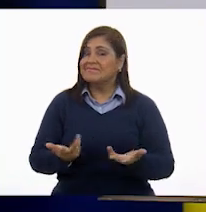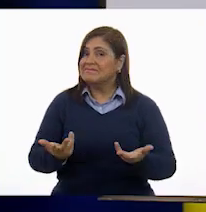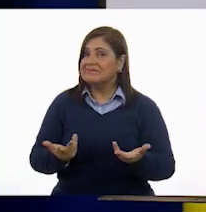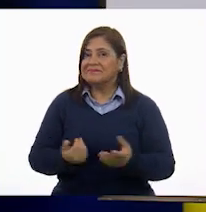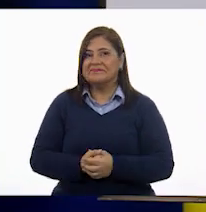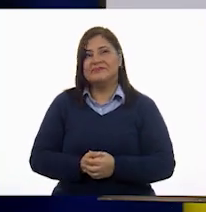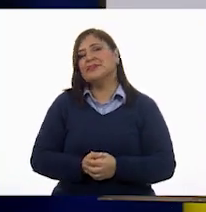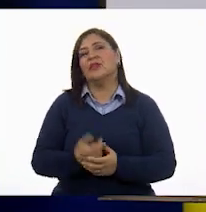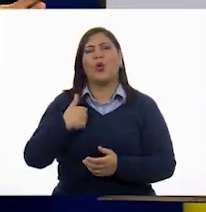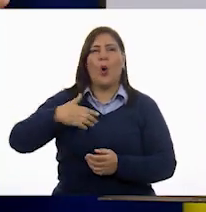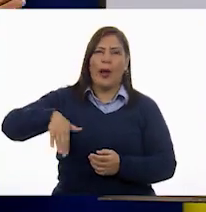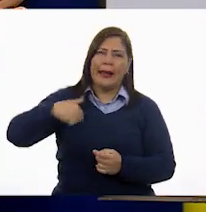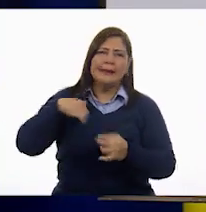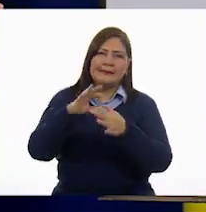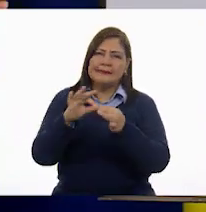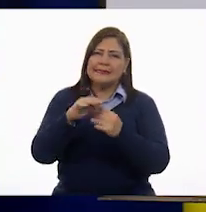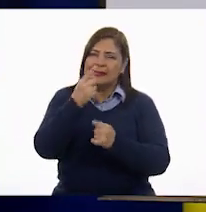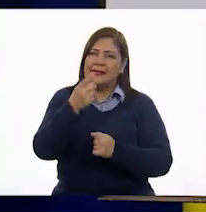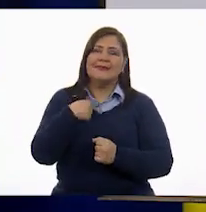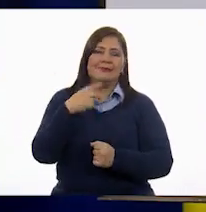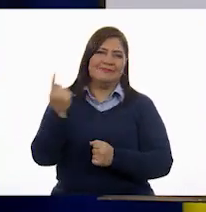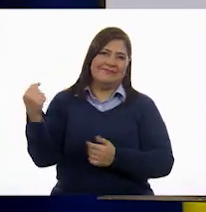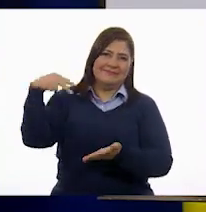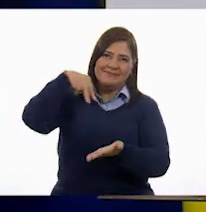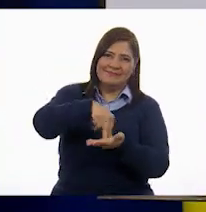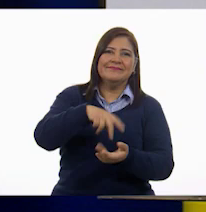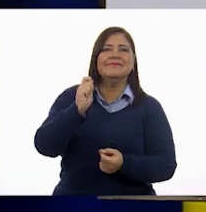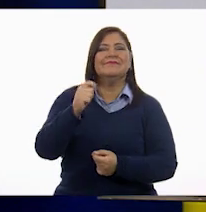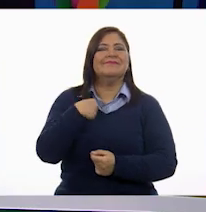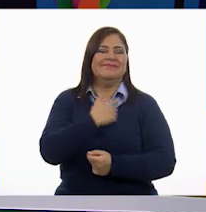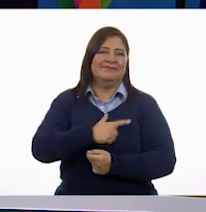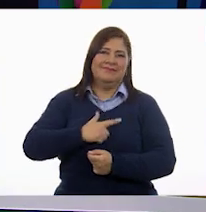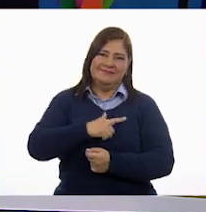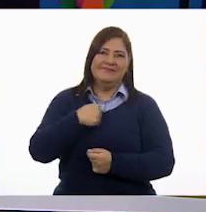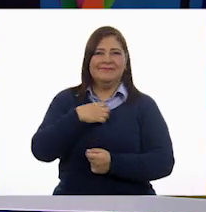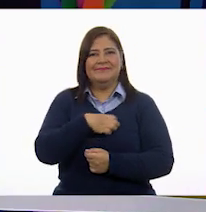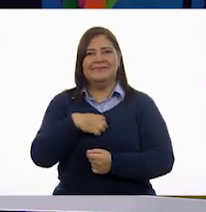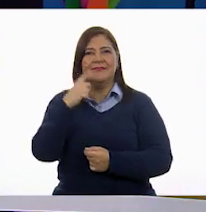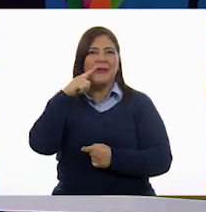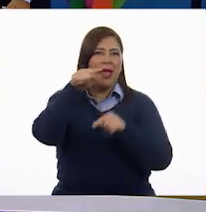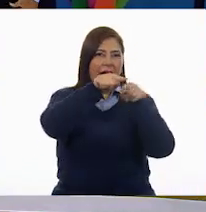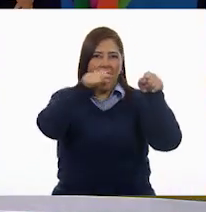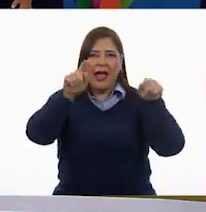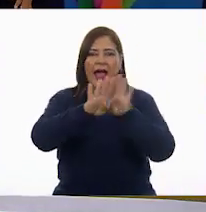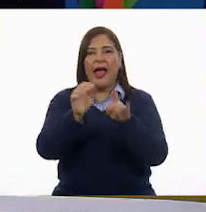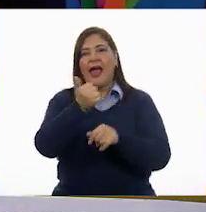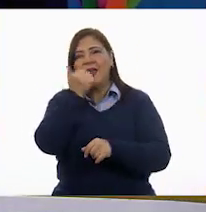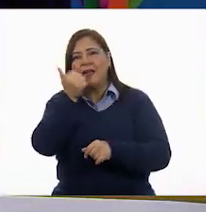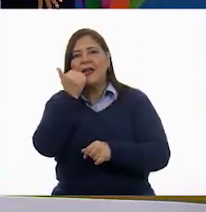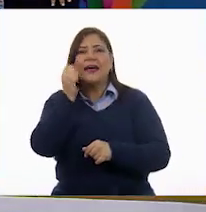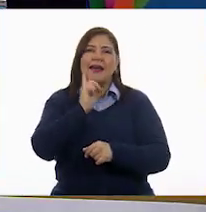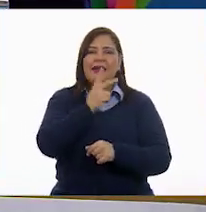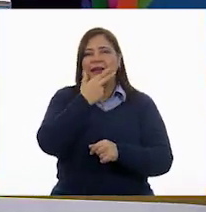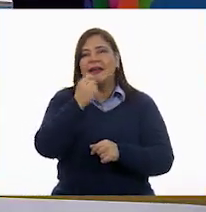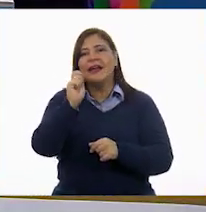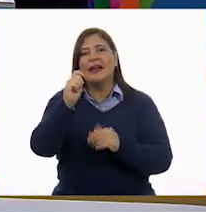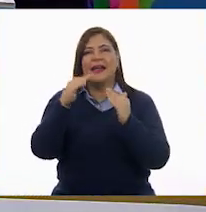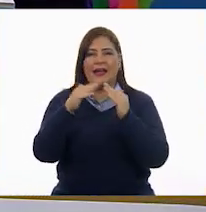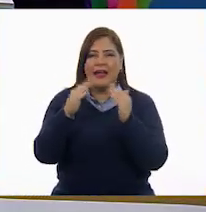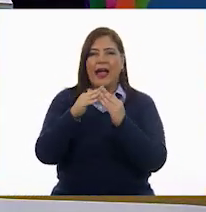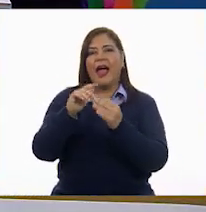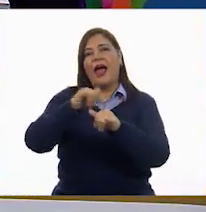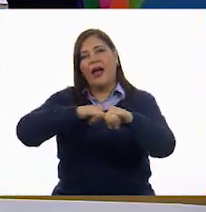Pues, como te dije, feliz de estar otra vez aquí con nuestros alumnos en casa. Geografía, tema nuevo.